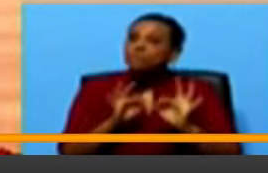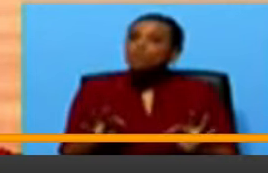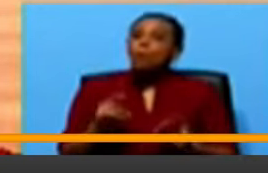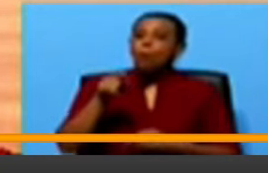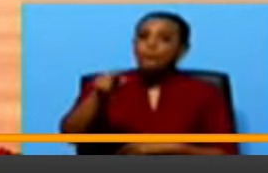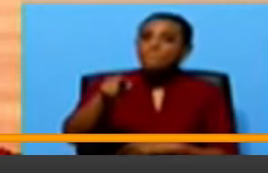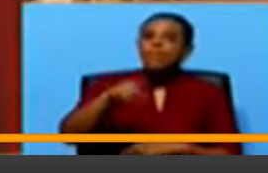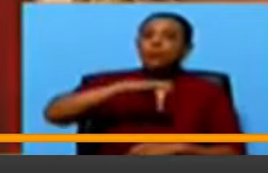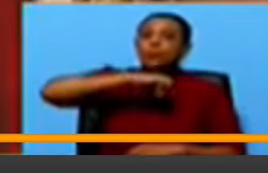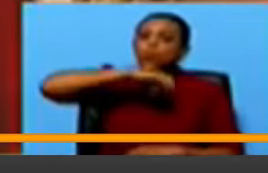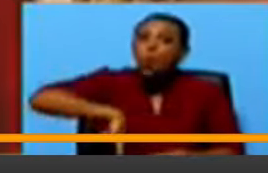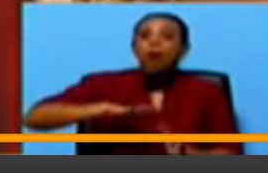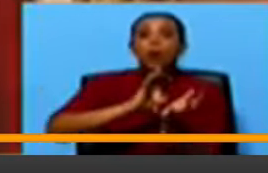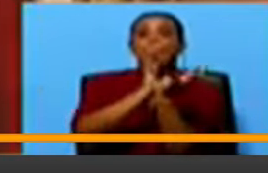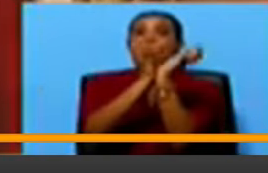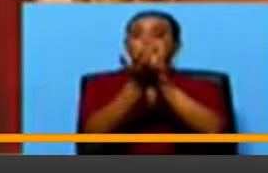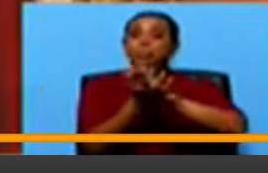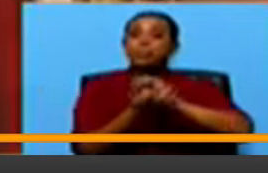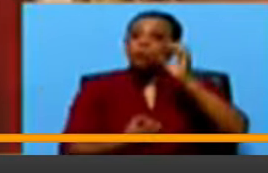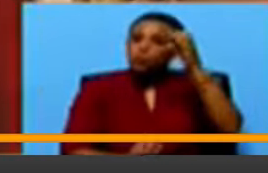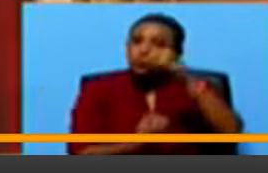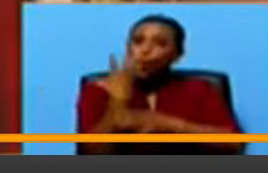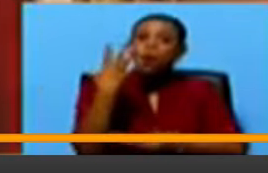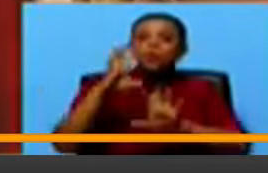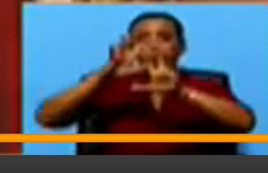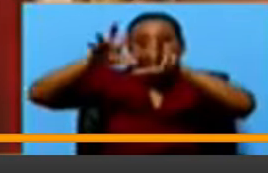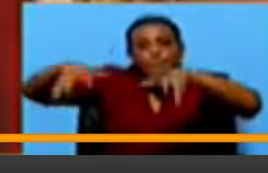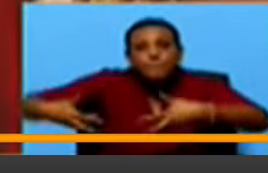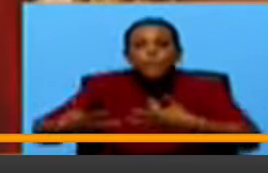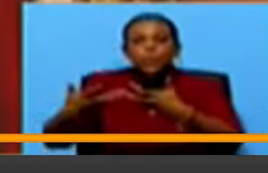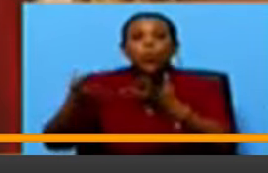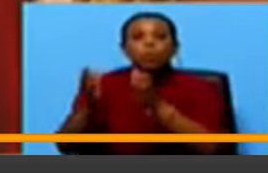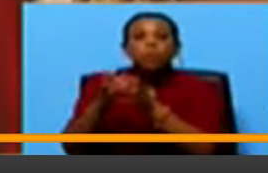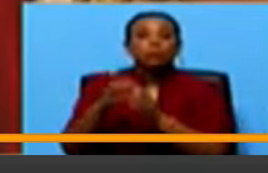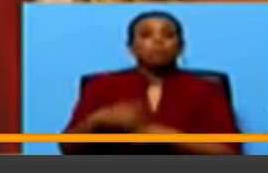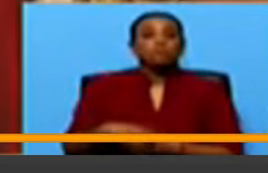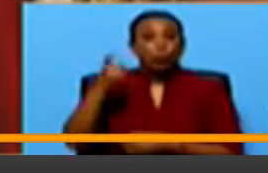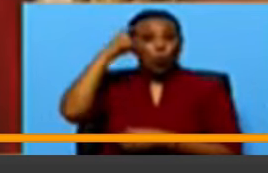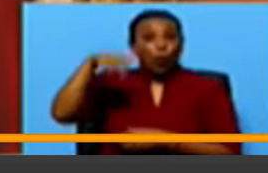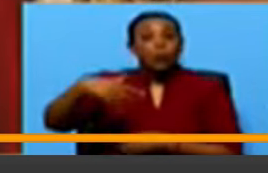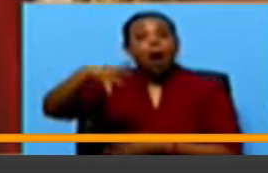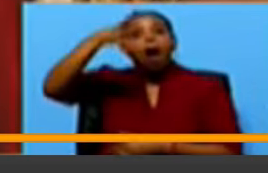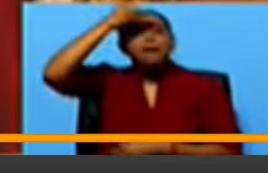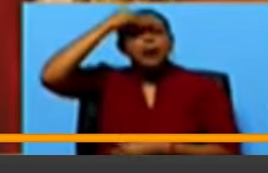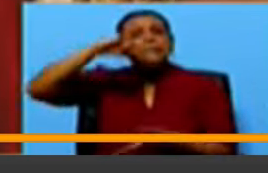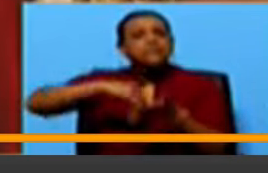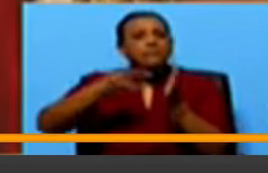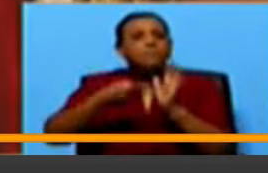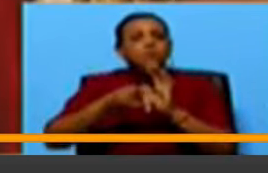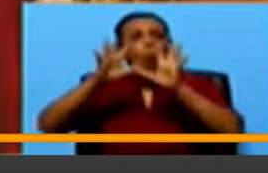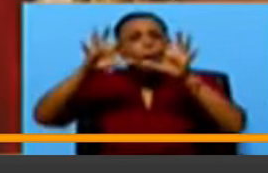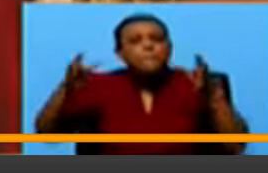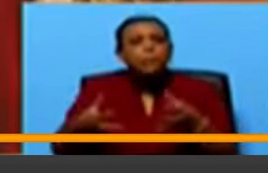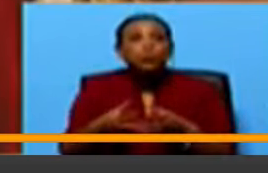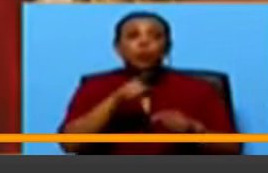de la geopolítica y el surgimiento de un nuevo mundo hoy por hoy, a la comprensión del nuevo mundo,